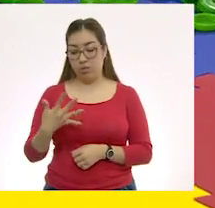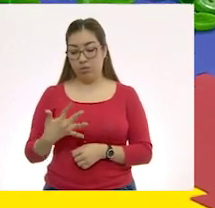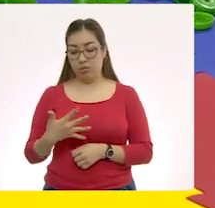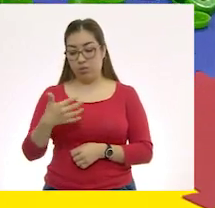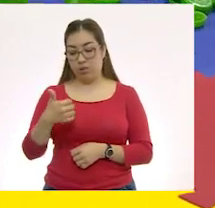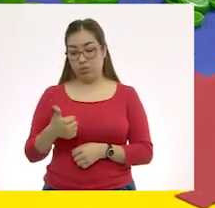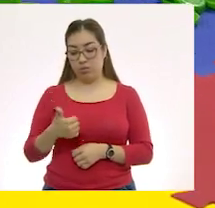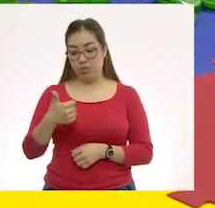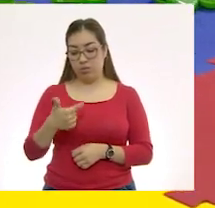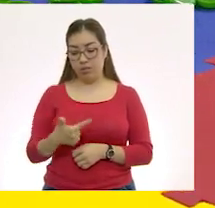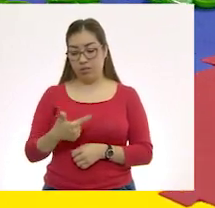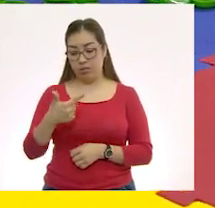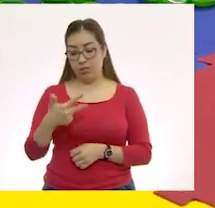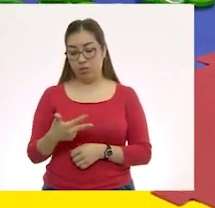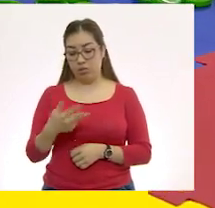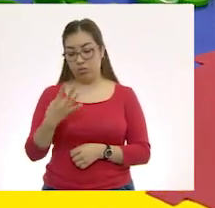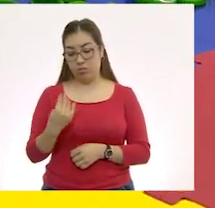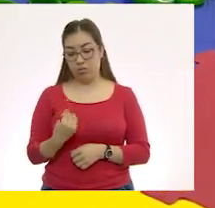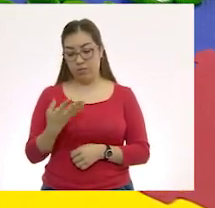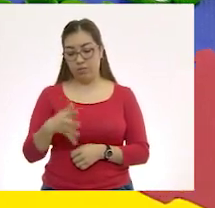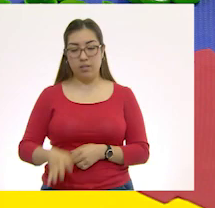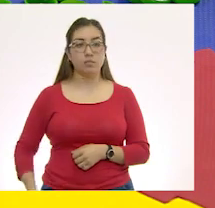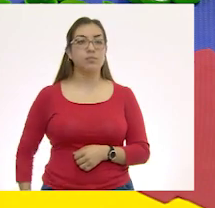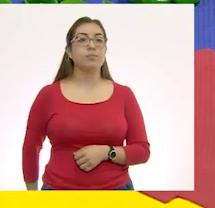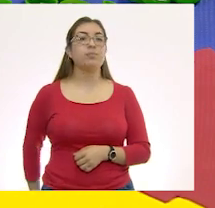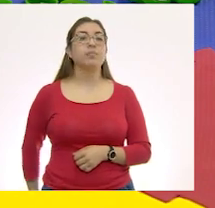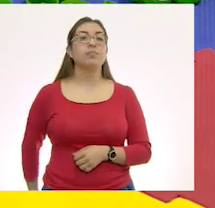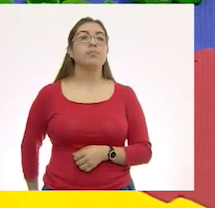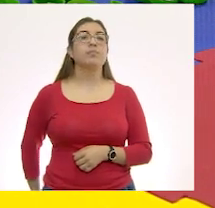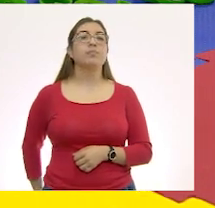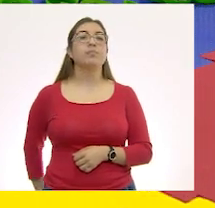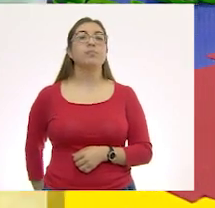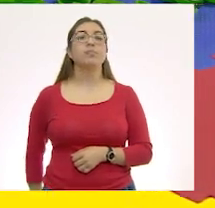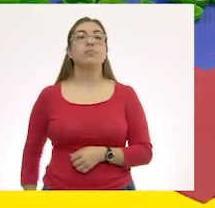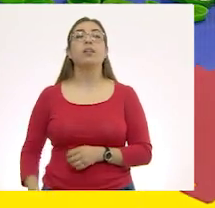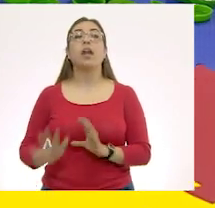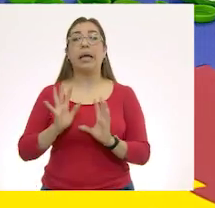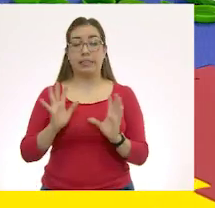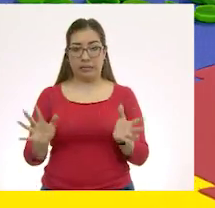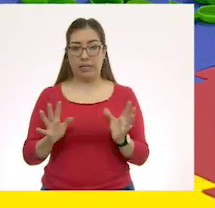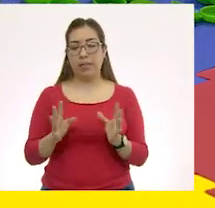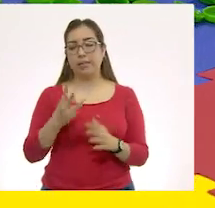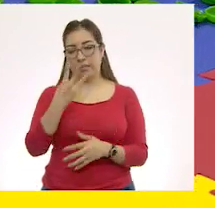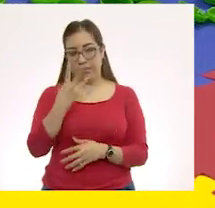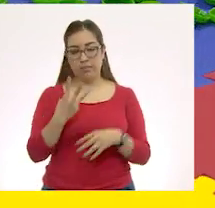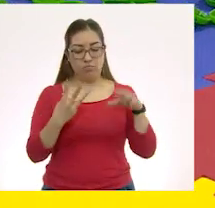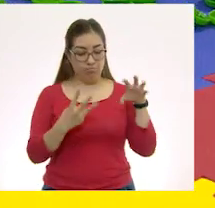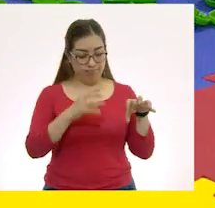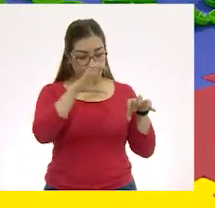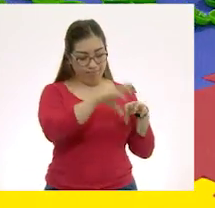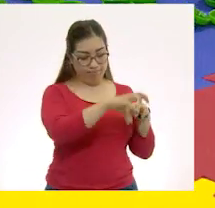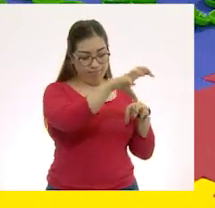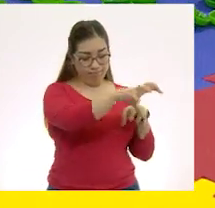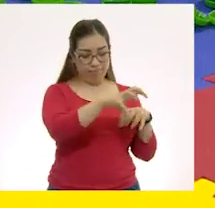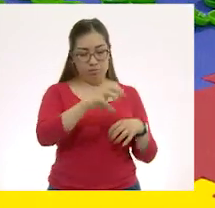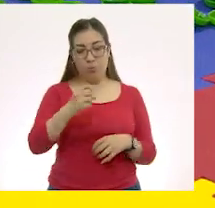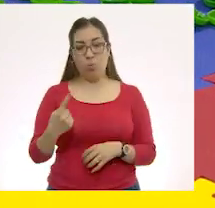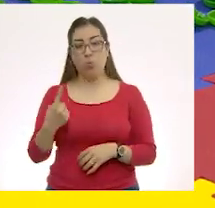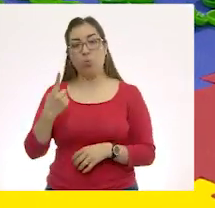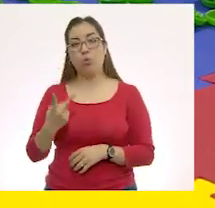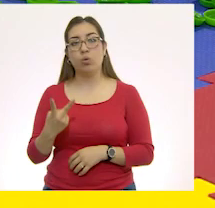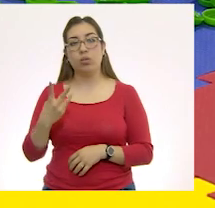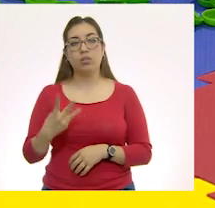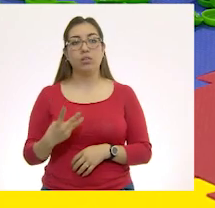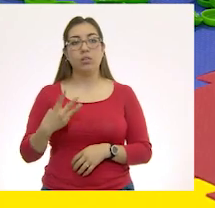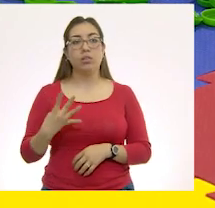5 6 7 8 9 10 plan tres decenas vamos muy bien uno dos